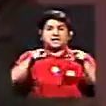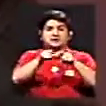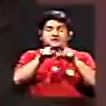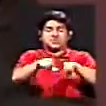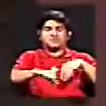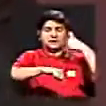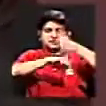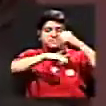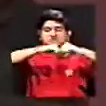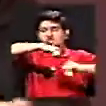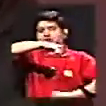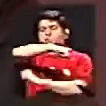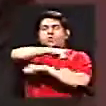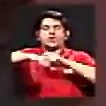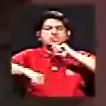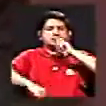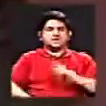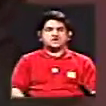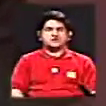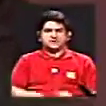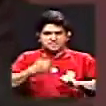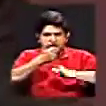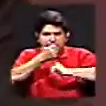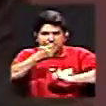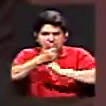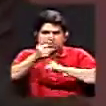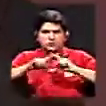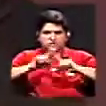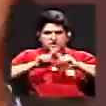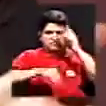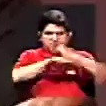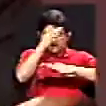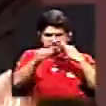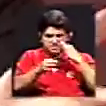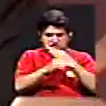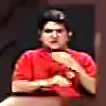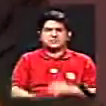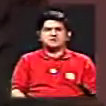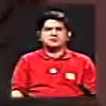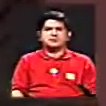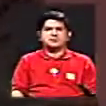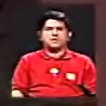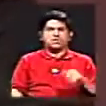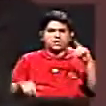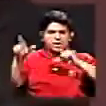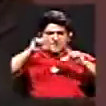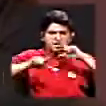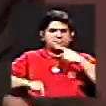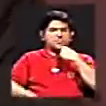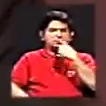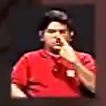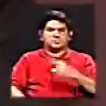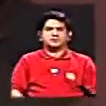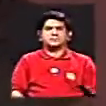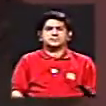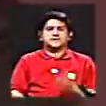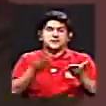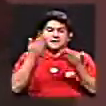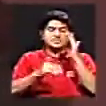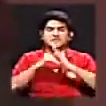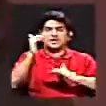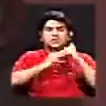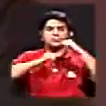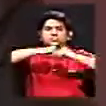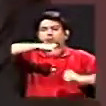colocando puentes Bailey, haciendo reforzamientos, etcétera. Incluso hasta el ANAME, por ejemplo, está planteando la posibilidad de que se construya